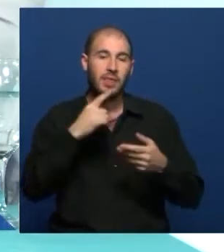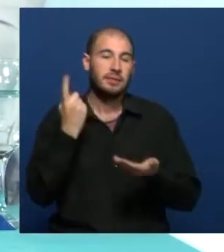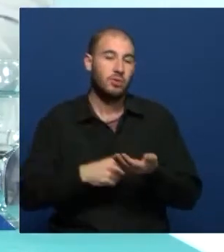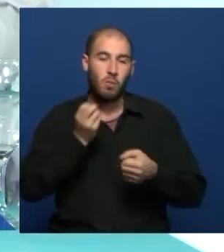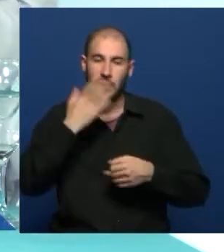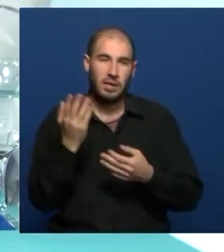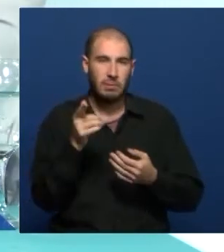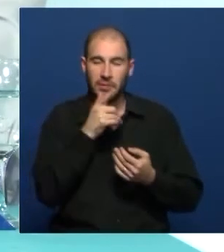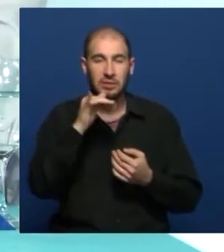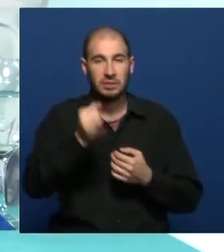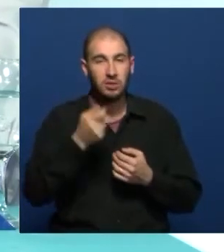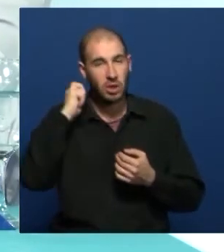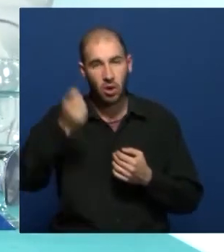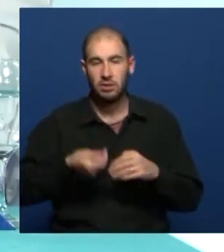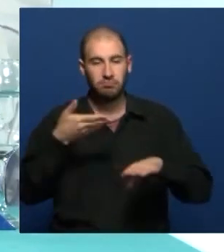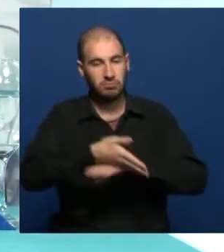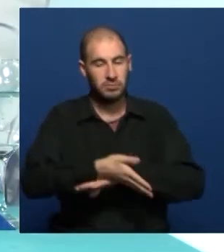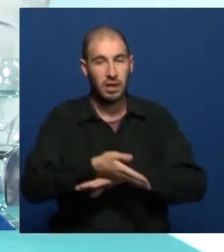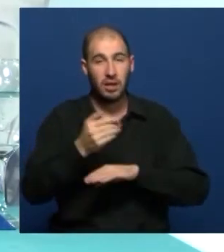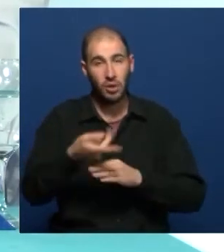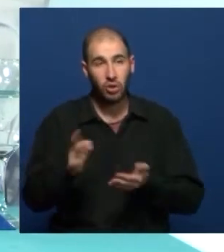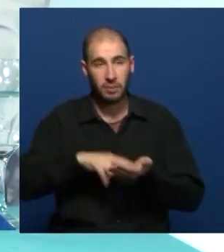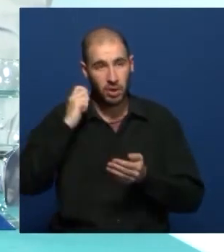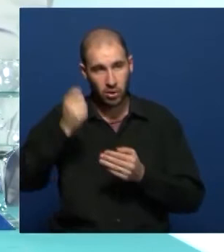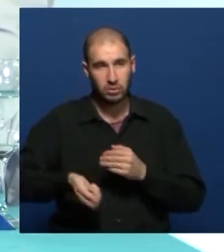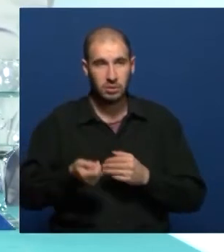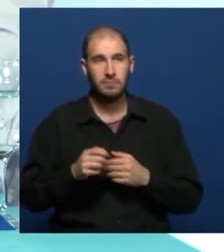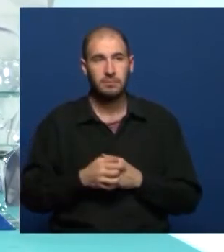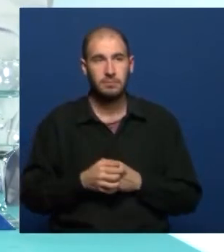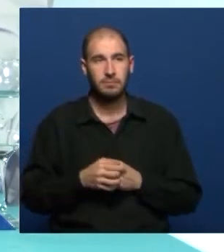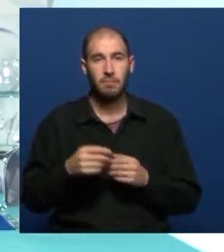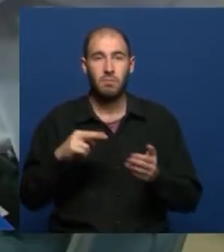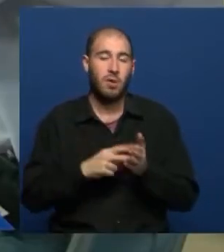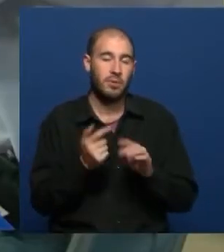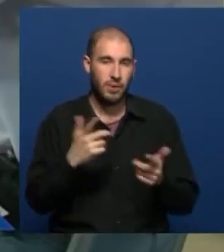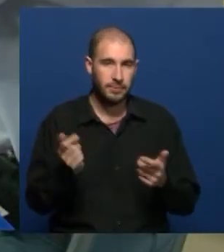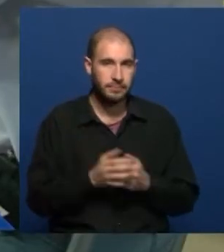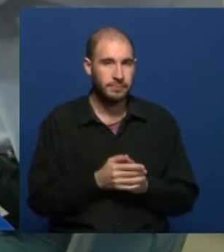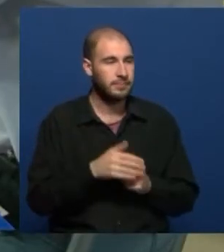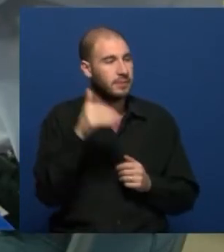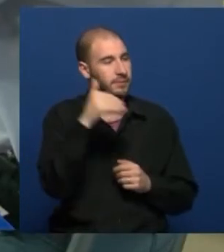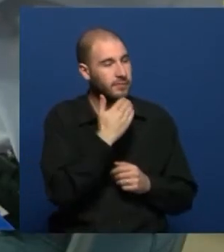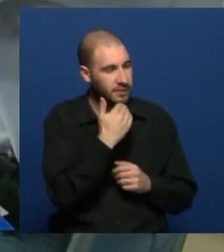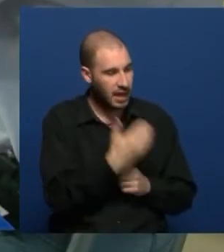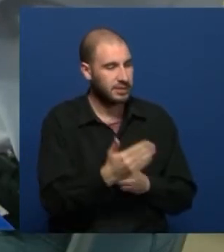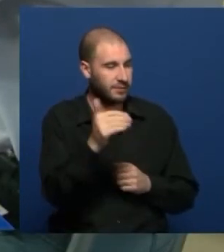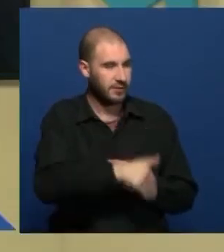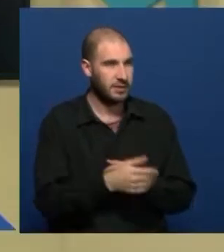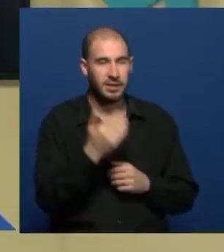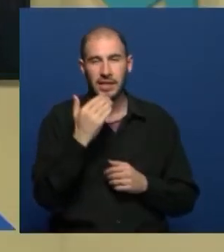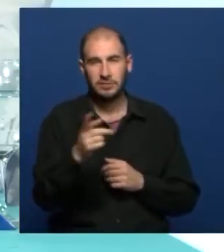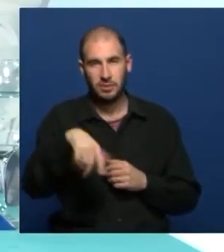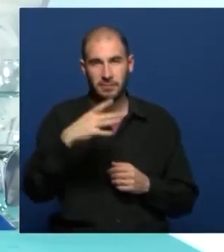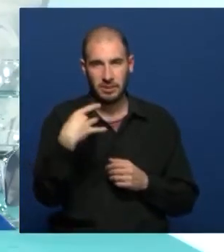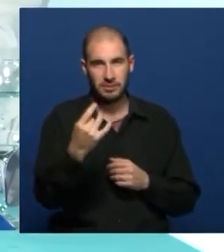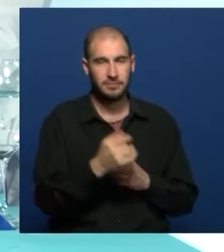entiendo que nuevamente la corte va a intervenir puede intervenir nuevamente la corte no hay ningún inconveniente doctor peñalosa gracias por venir a obras ya